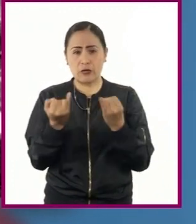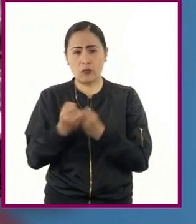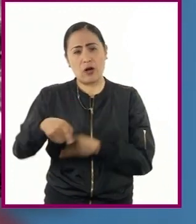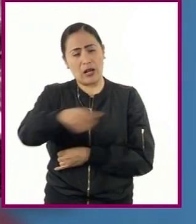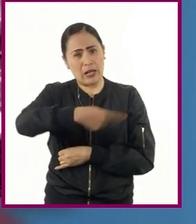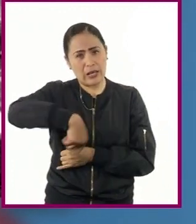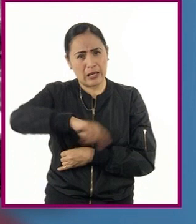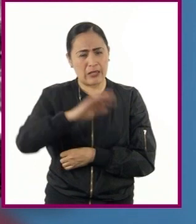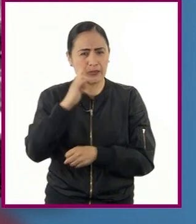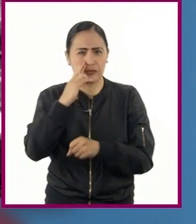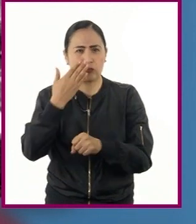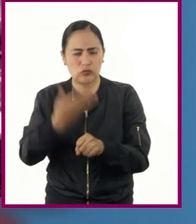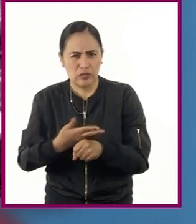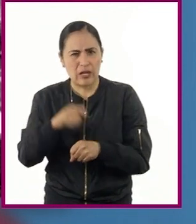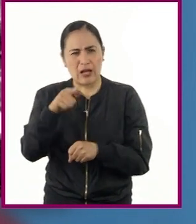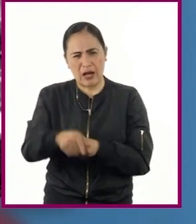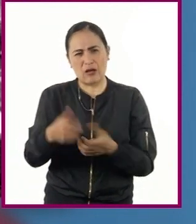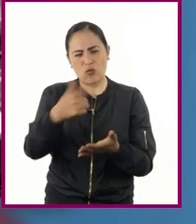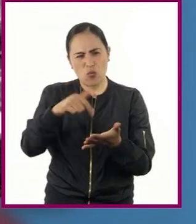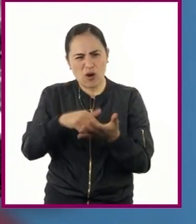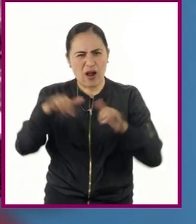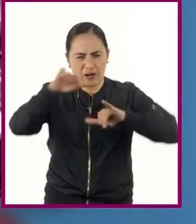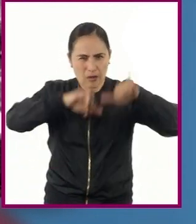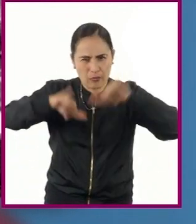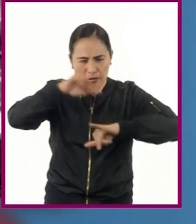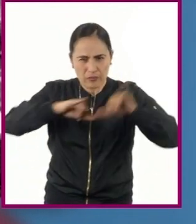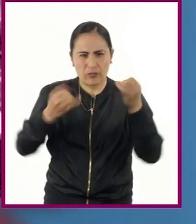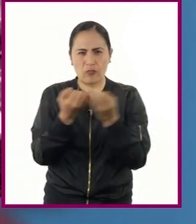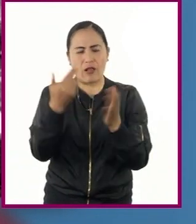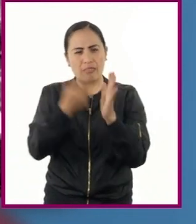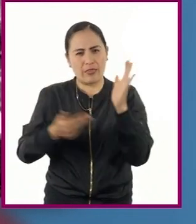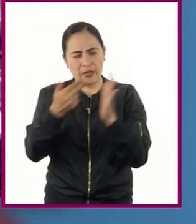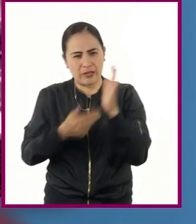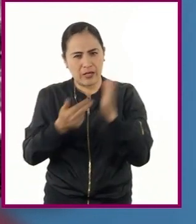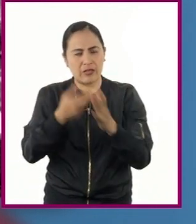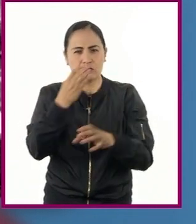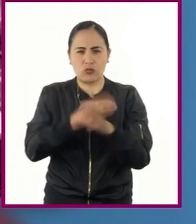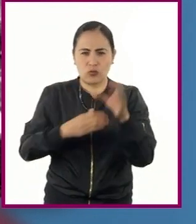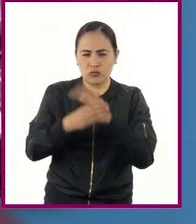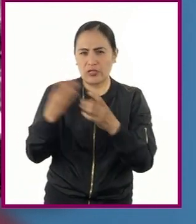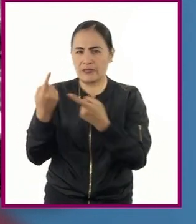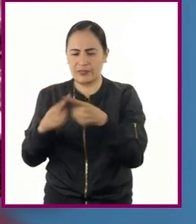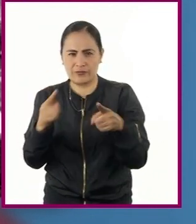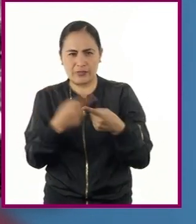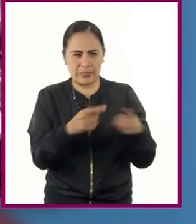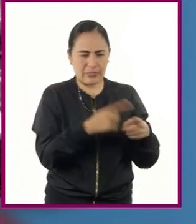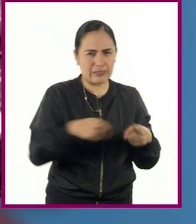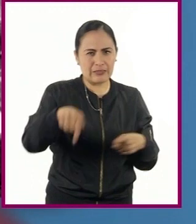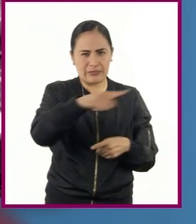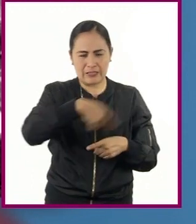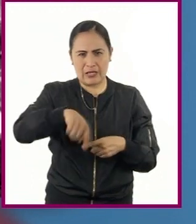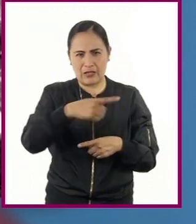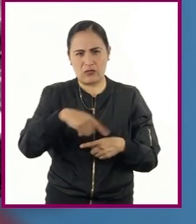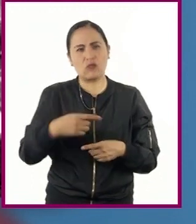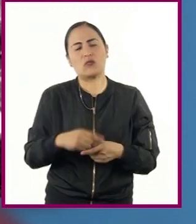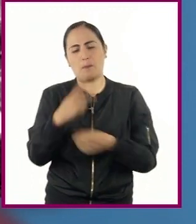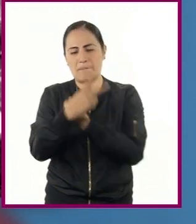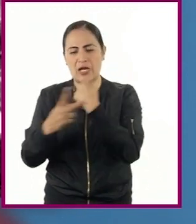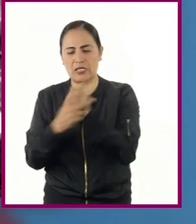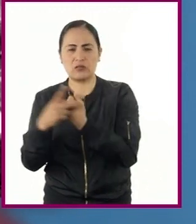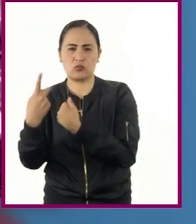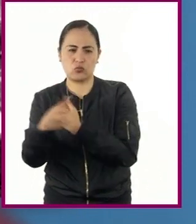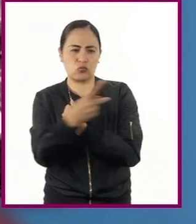en laboratorios y talleres buena parte de los bienes y servicios que demandaba la sociedad de sus respectivos